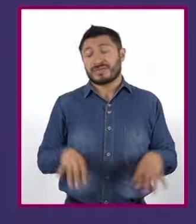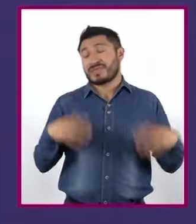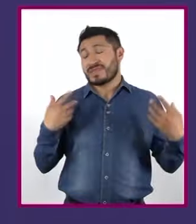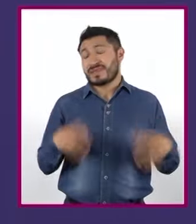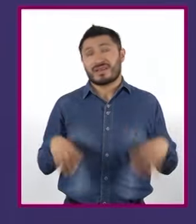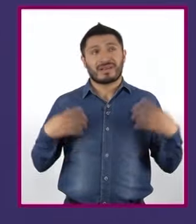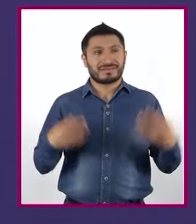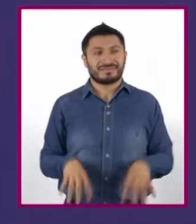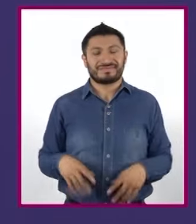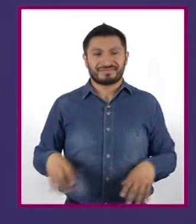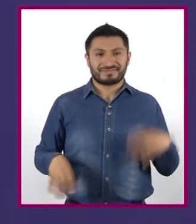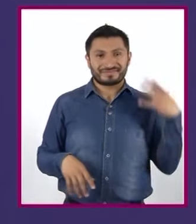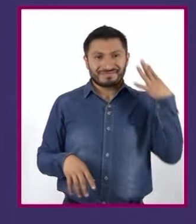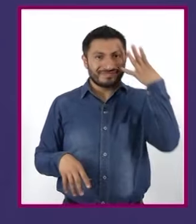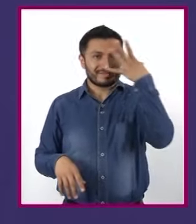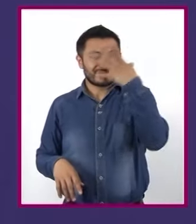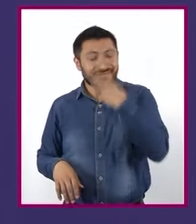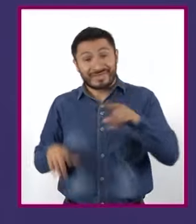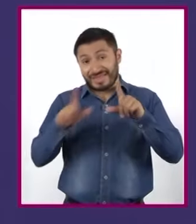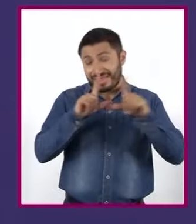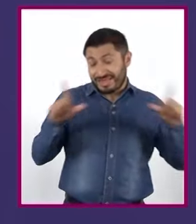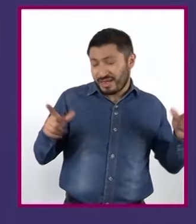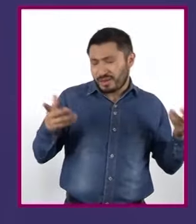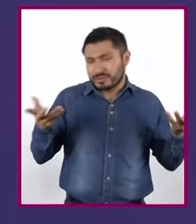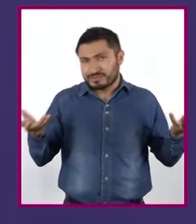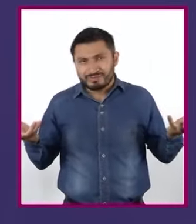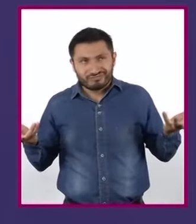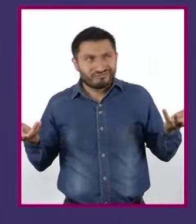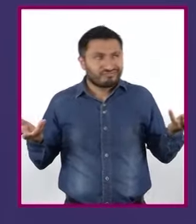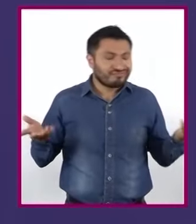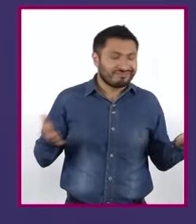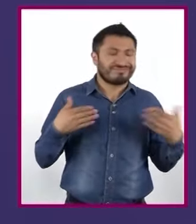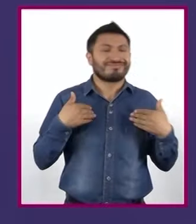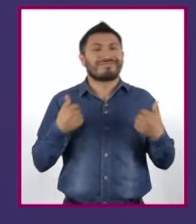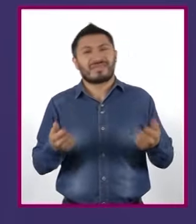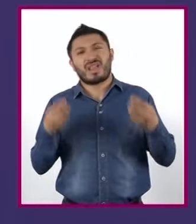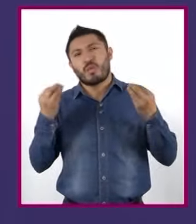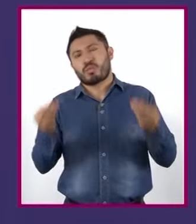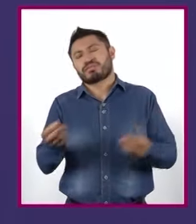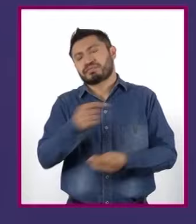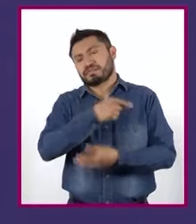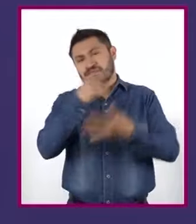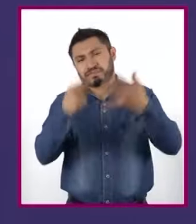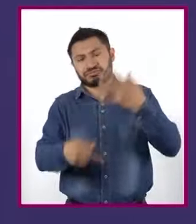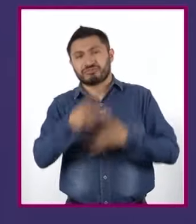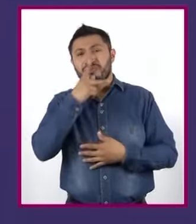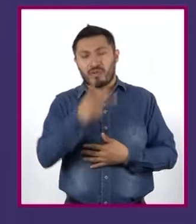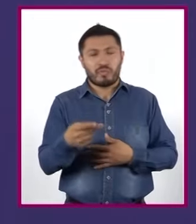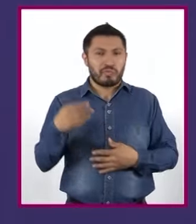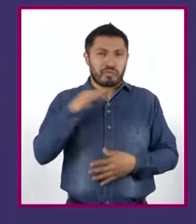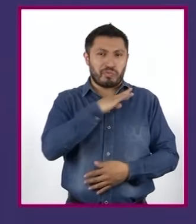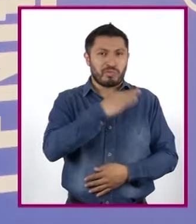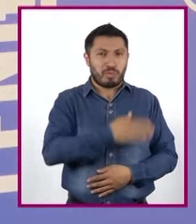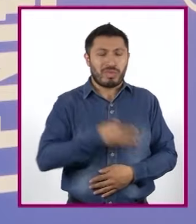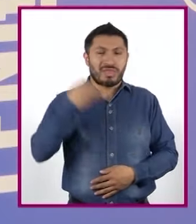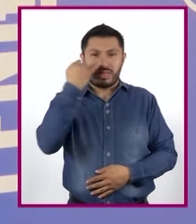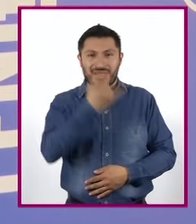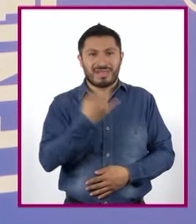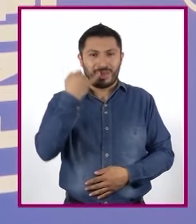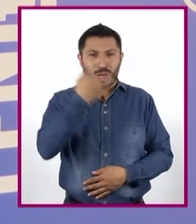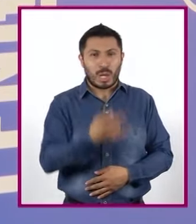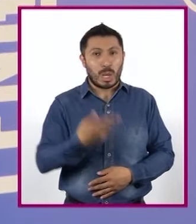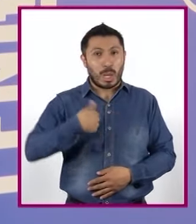Pues es fantástico. Listo para entender muchas palabras más del rico idioma español.